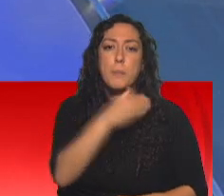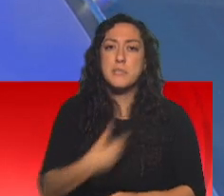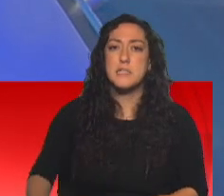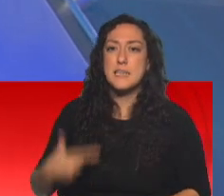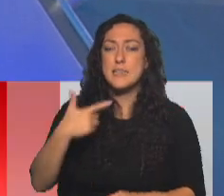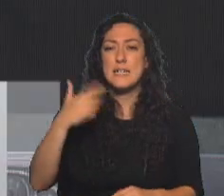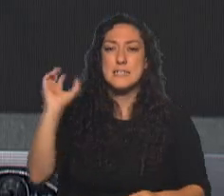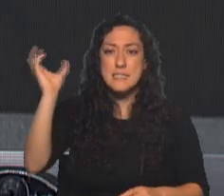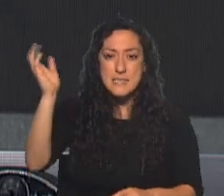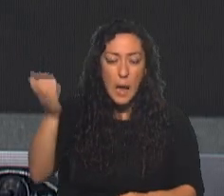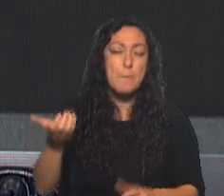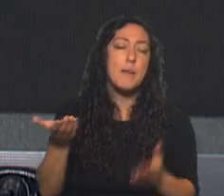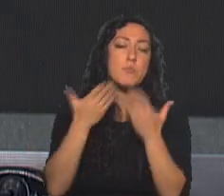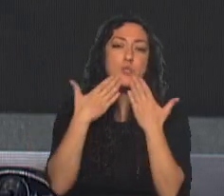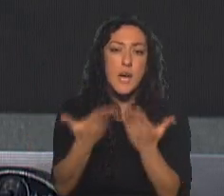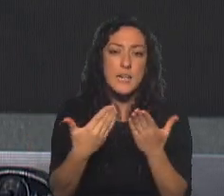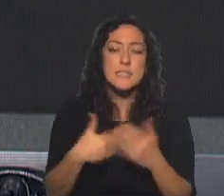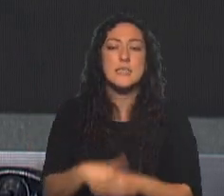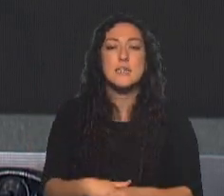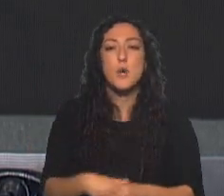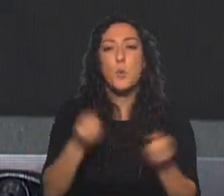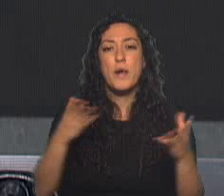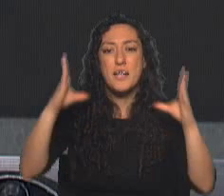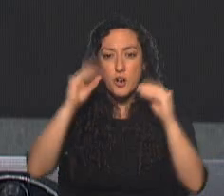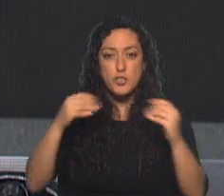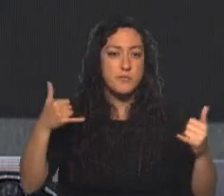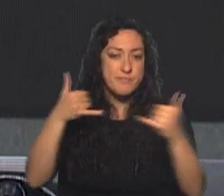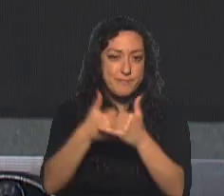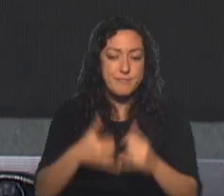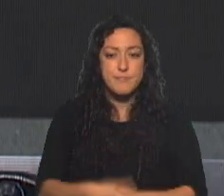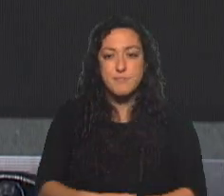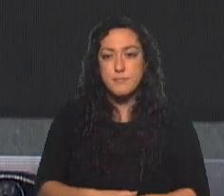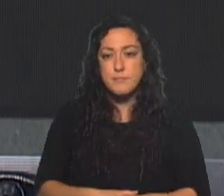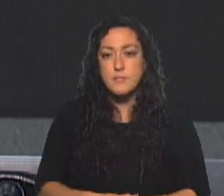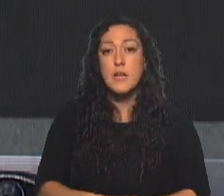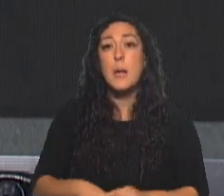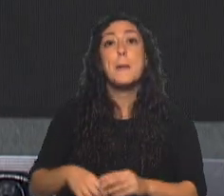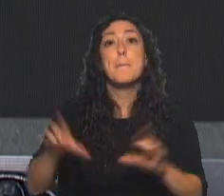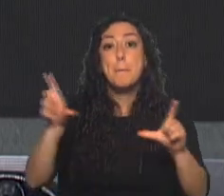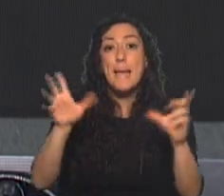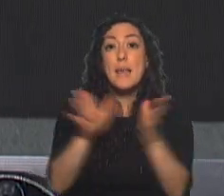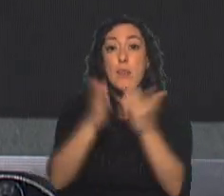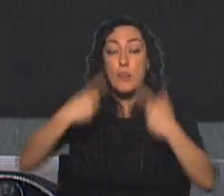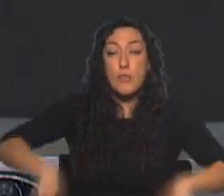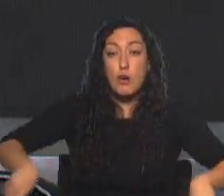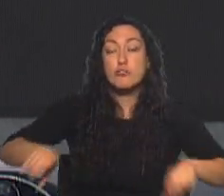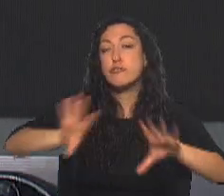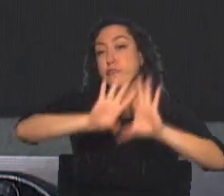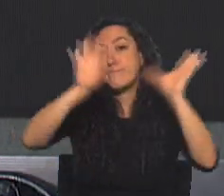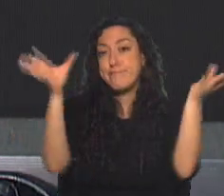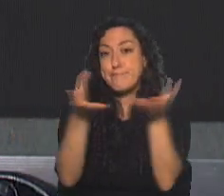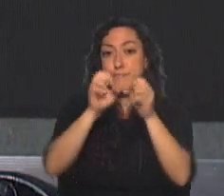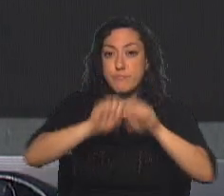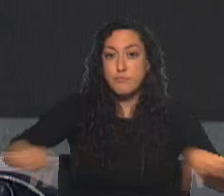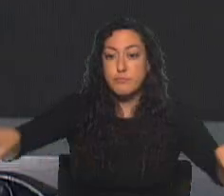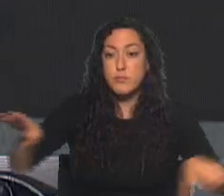gracias por esta comunicación. No hay por qué, buenas noches. Ya comenzaron los medios internacionales a reflejar la conmoción y el dolor por